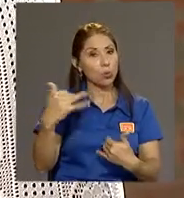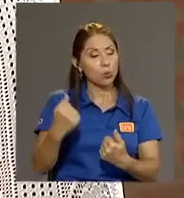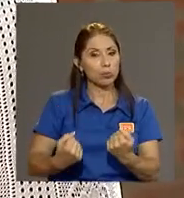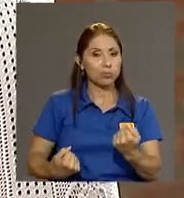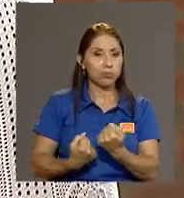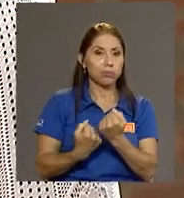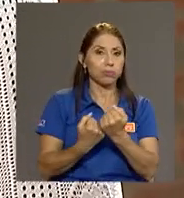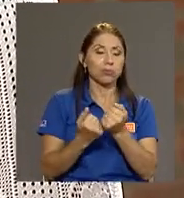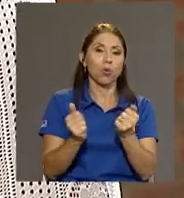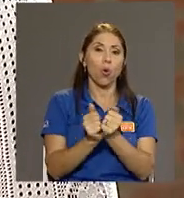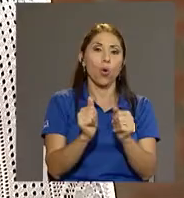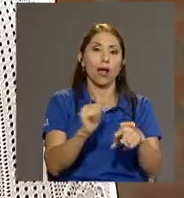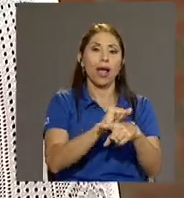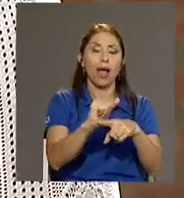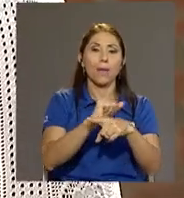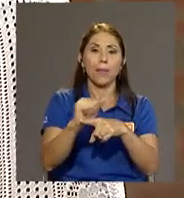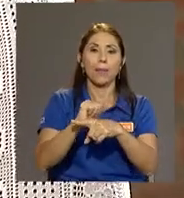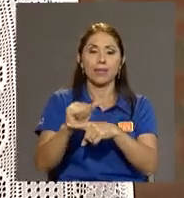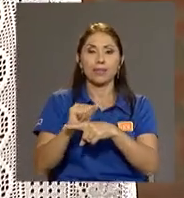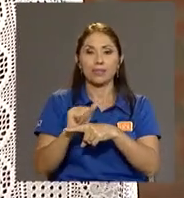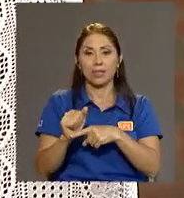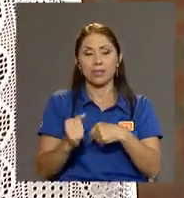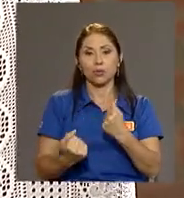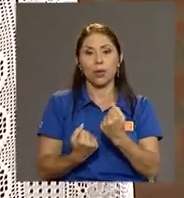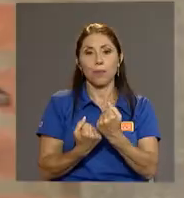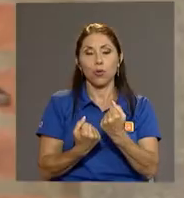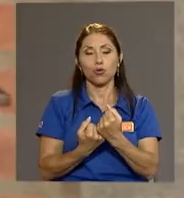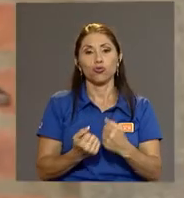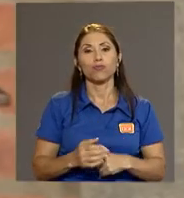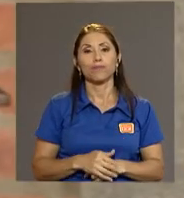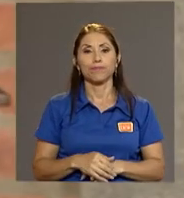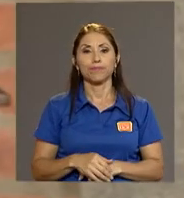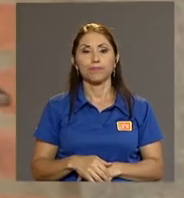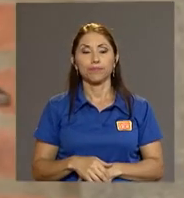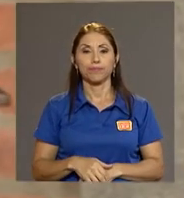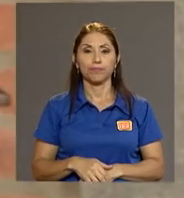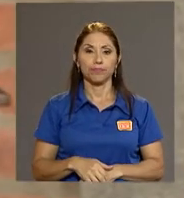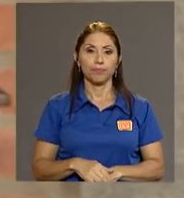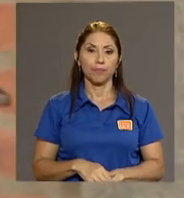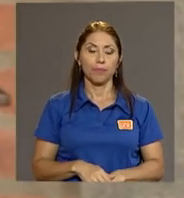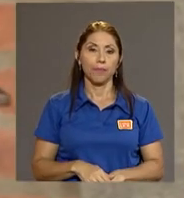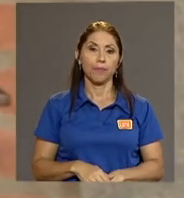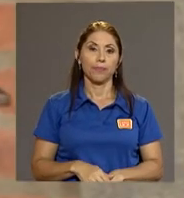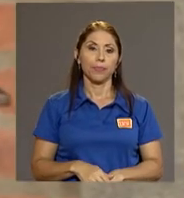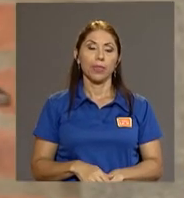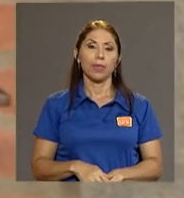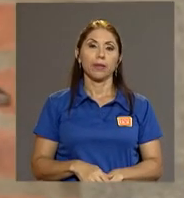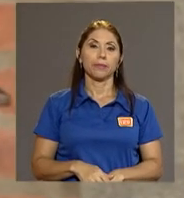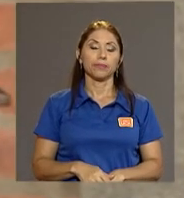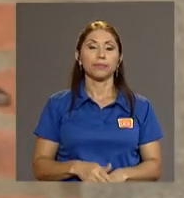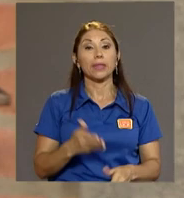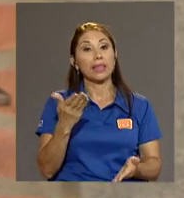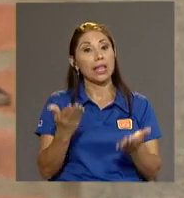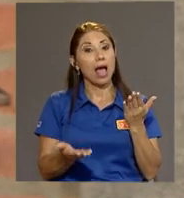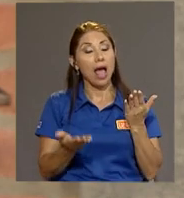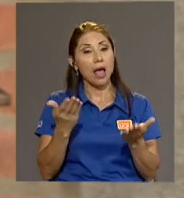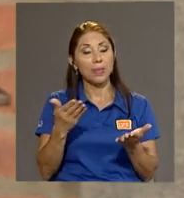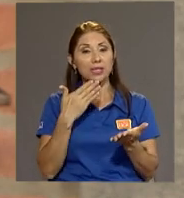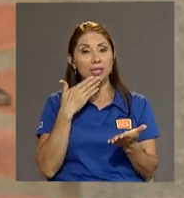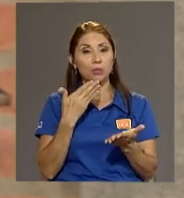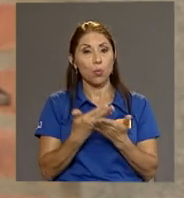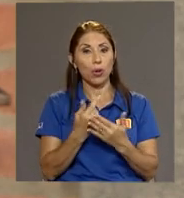de capacitación y apoyo, ¿verdad? Tal vez, y conviene decir